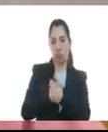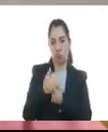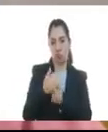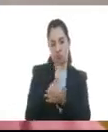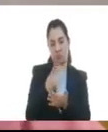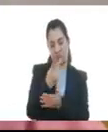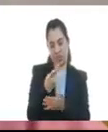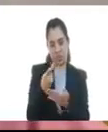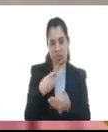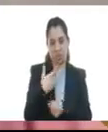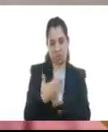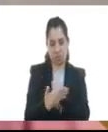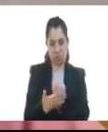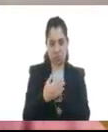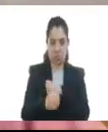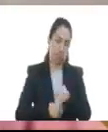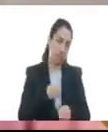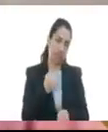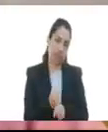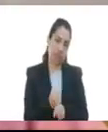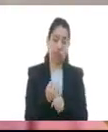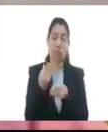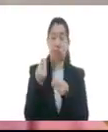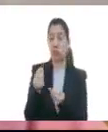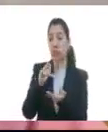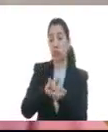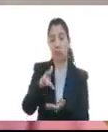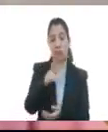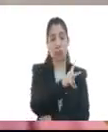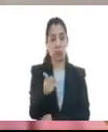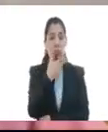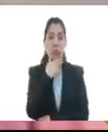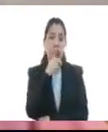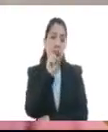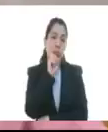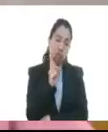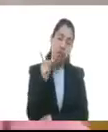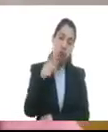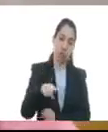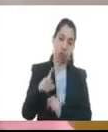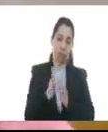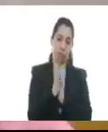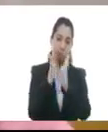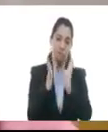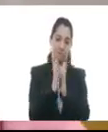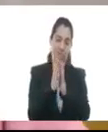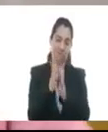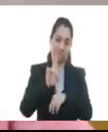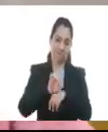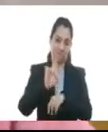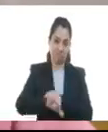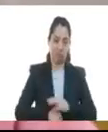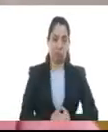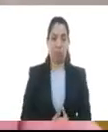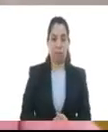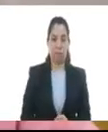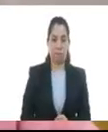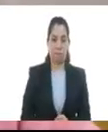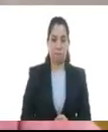que darle las gracias a todas y todos ustedes por su participación y buenas tardes.